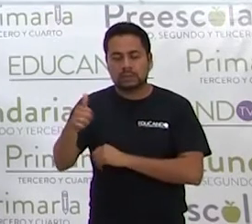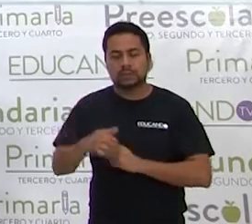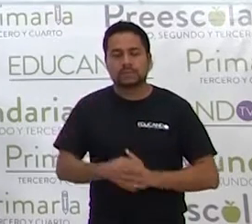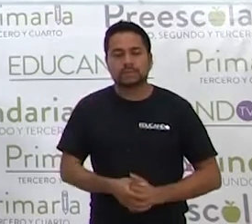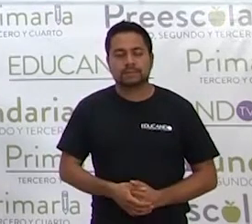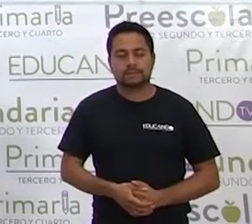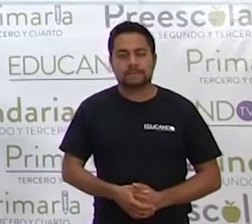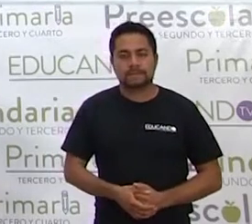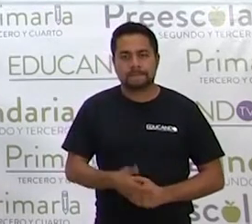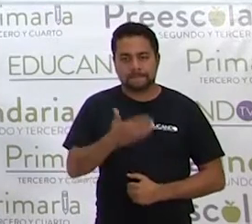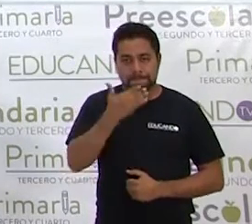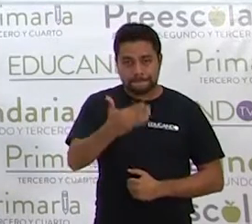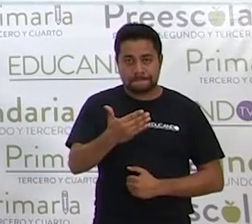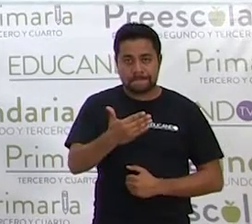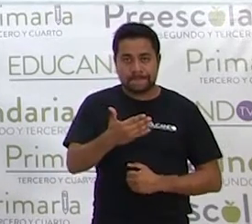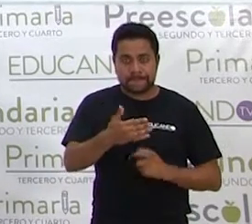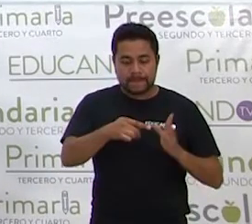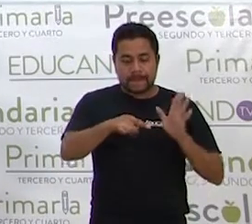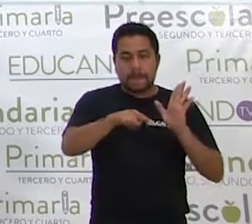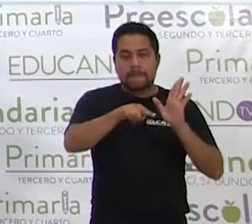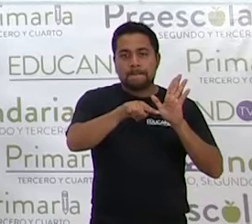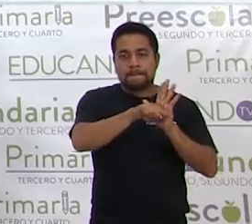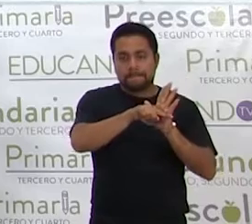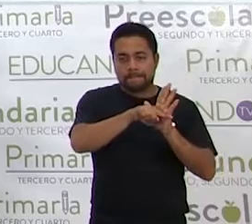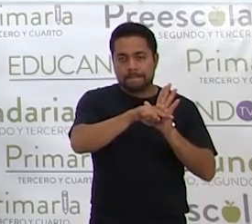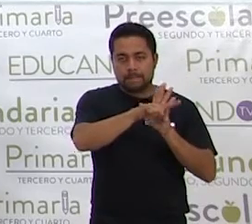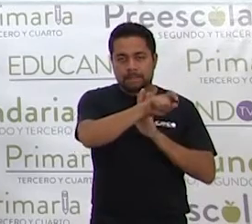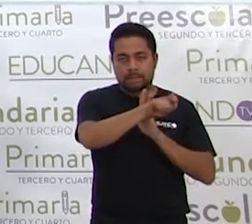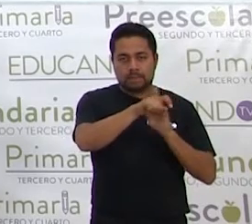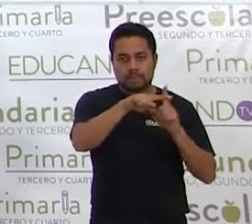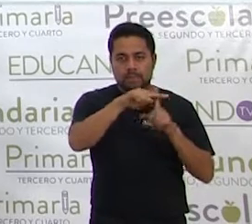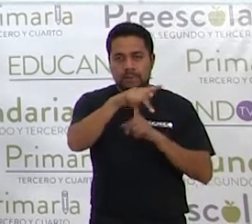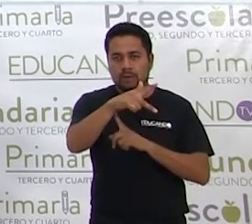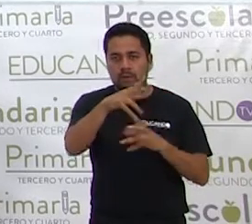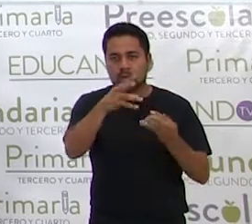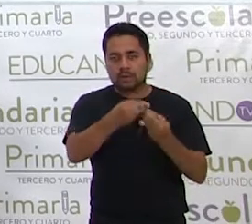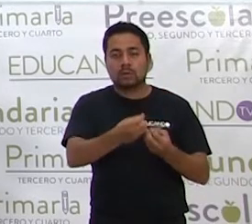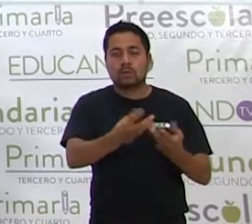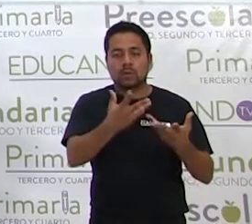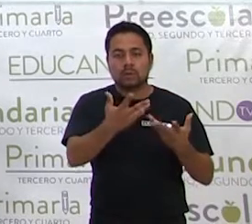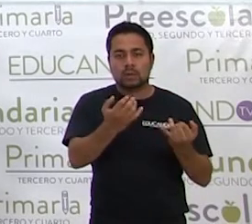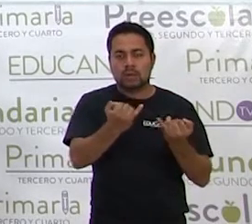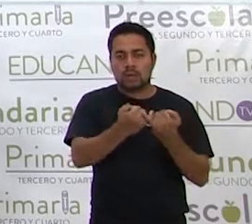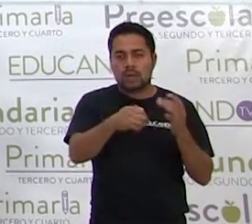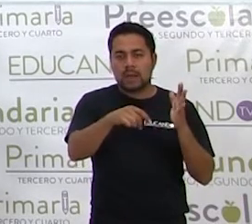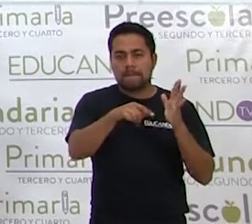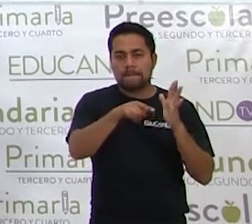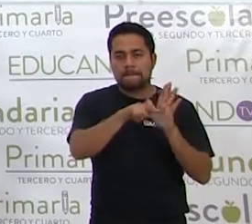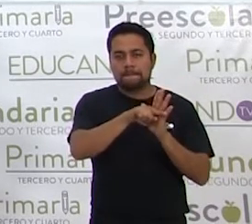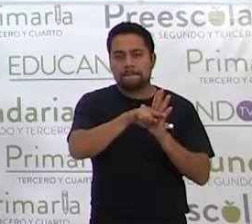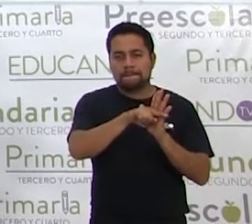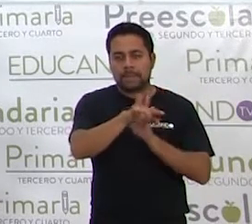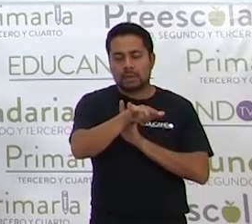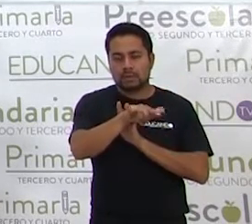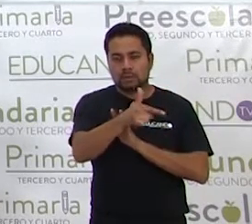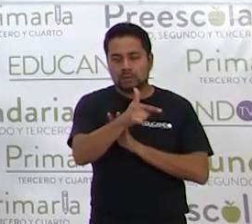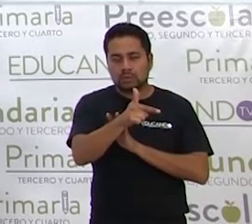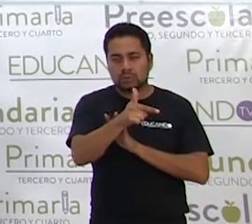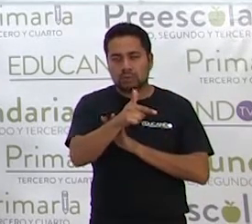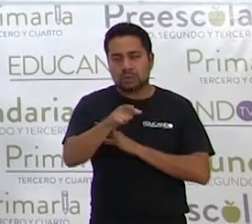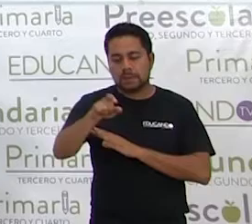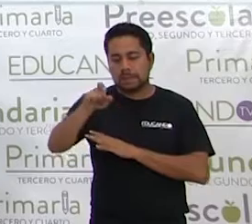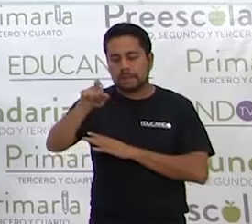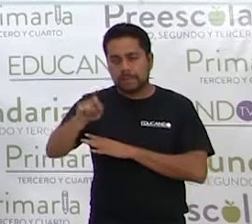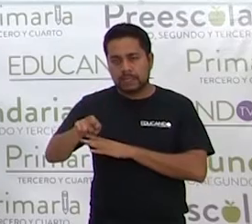ahora menos 20 más 8 cuánto es - 12 y 20